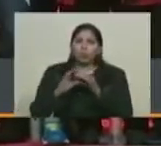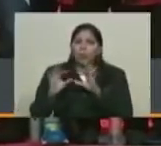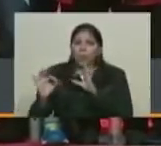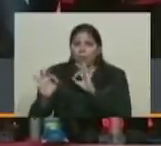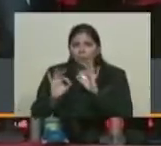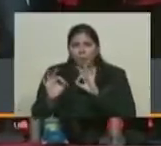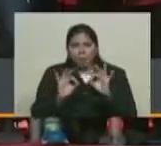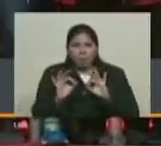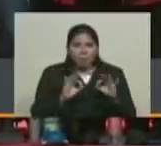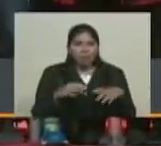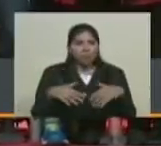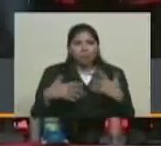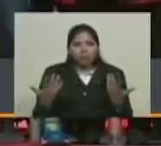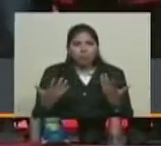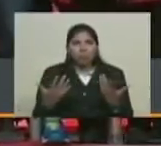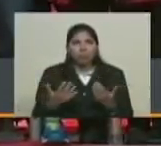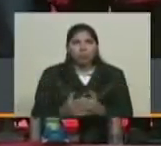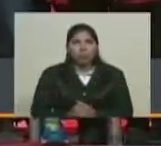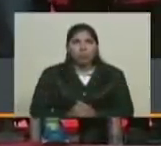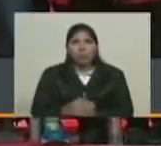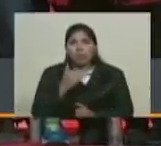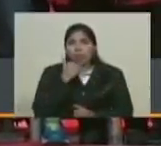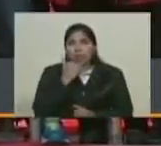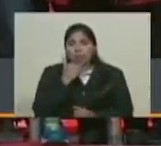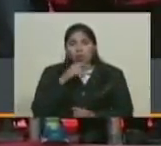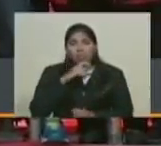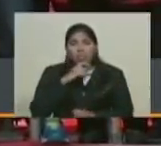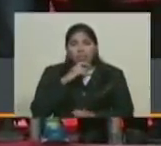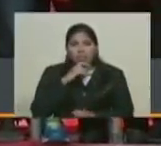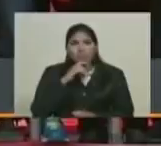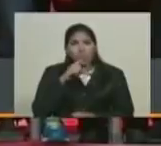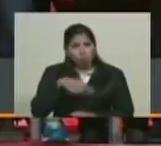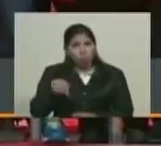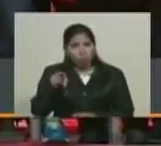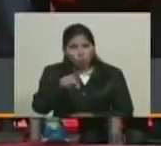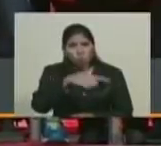para el escenario más complejo y difícil. ¿Están de acuerdo?